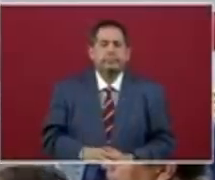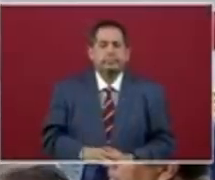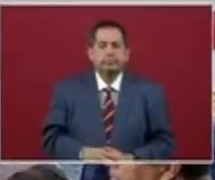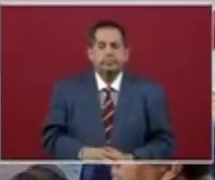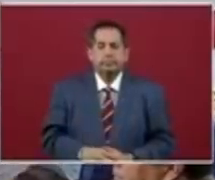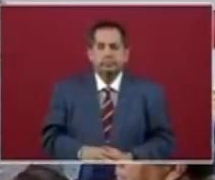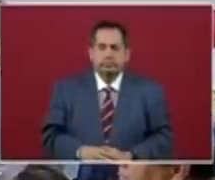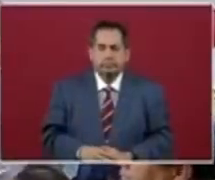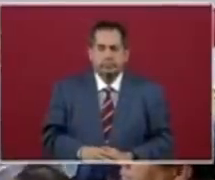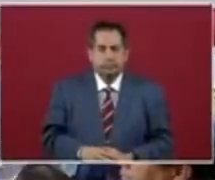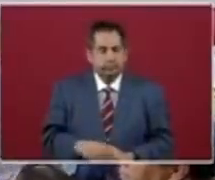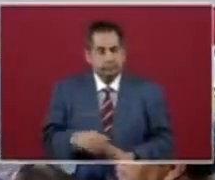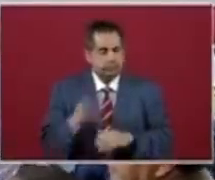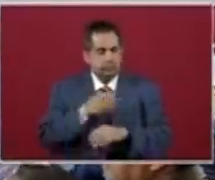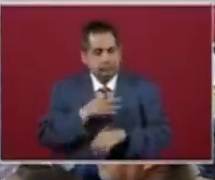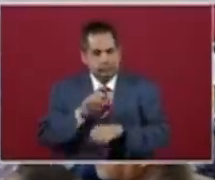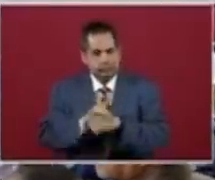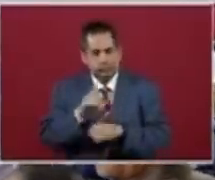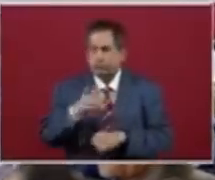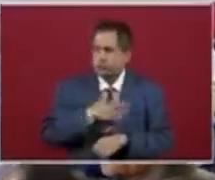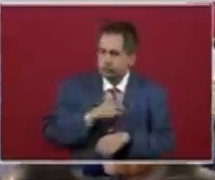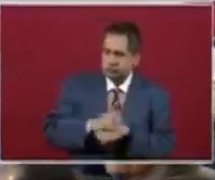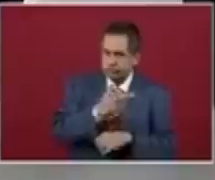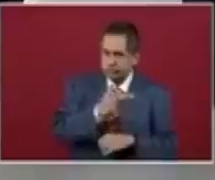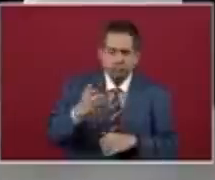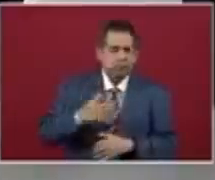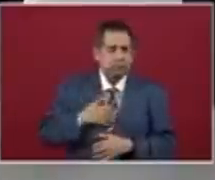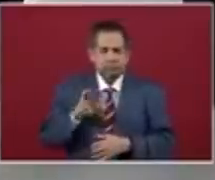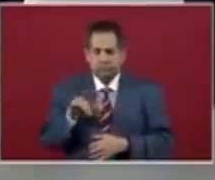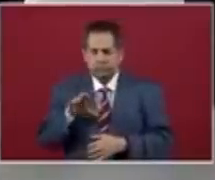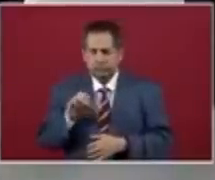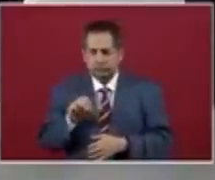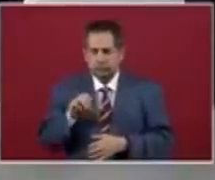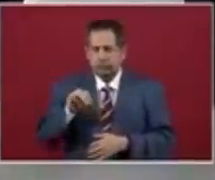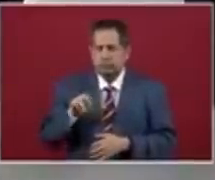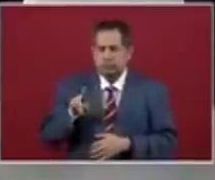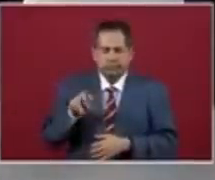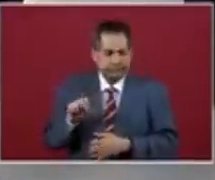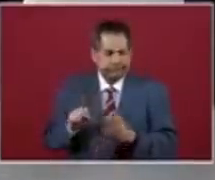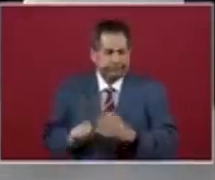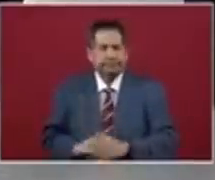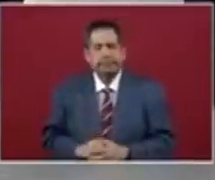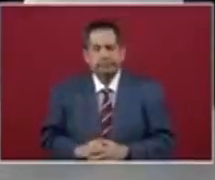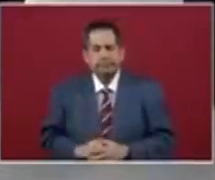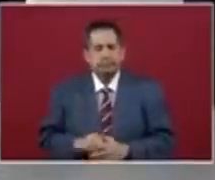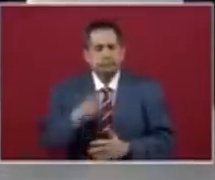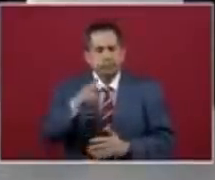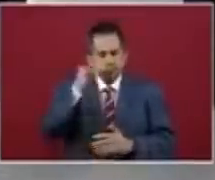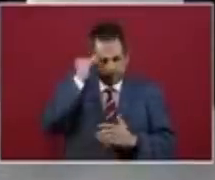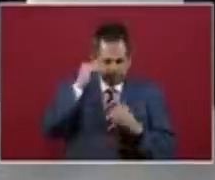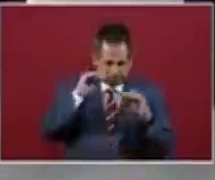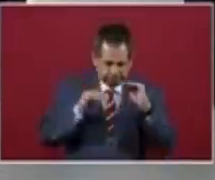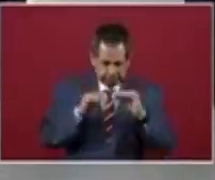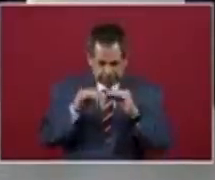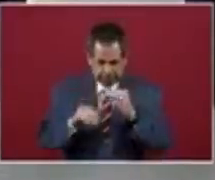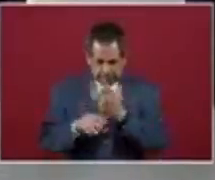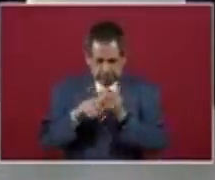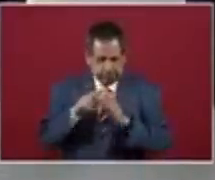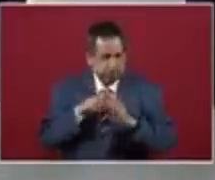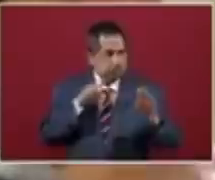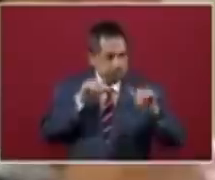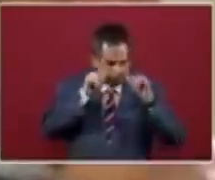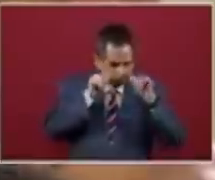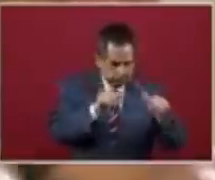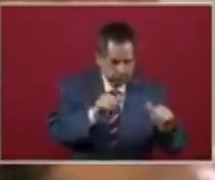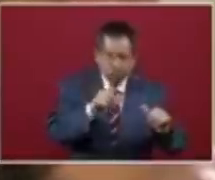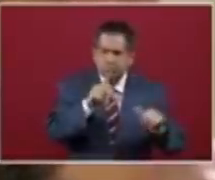Señorita. Buenos días, canciller. Buenos días, señor presidente. Rocío Méndez, Noticias MBS. Sí. En su estrategia, entiendo que es hacia migración, pero también hay